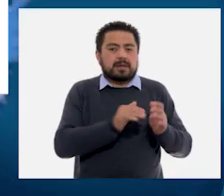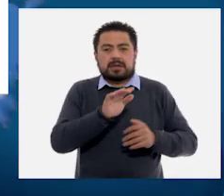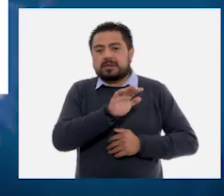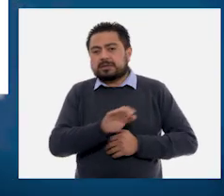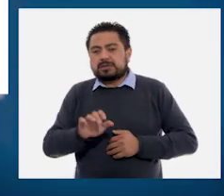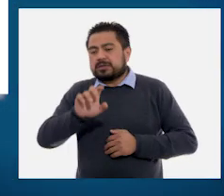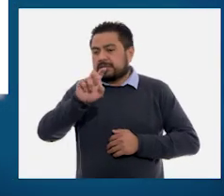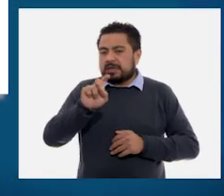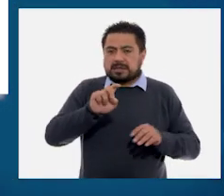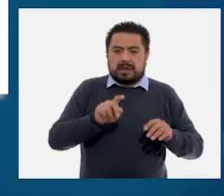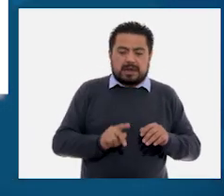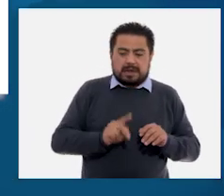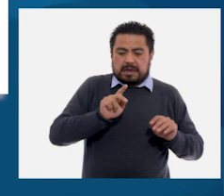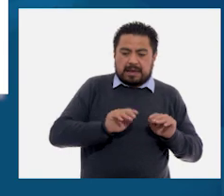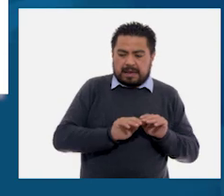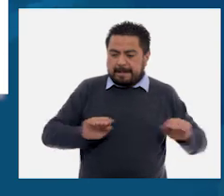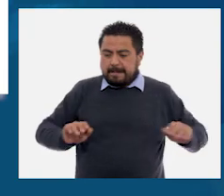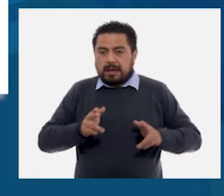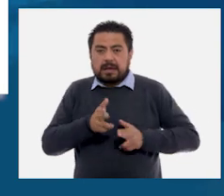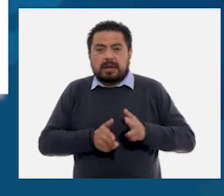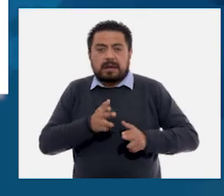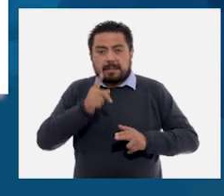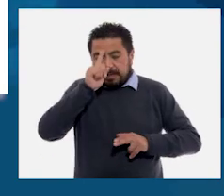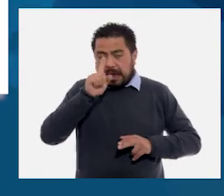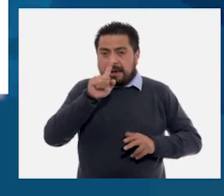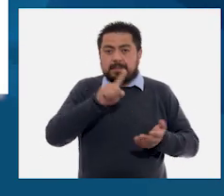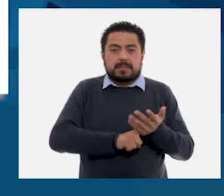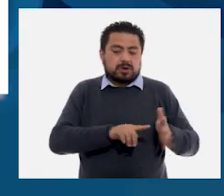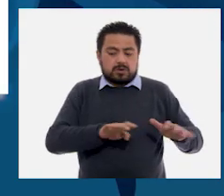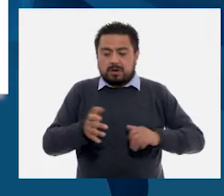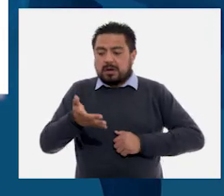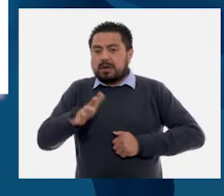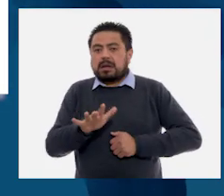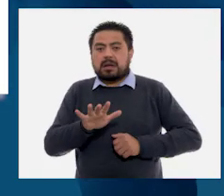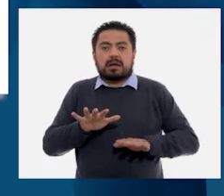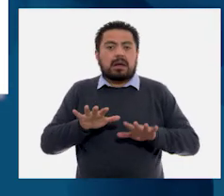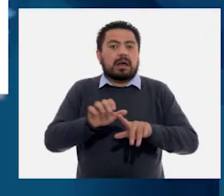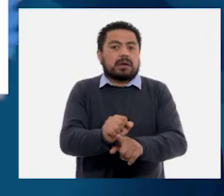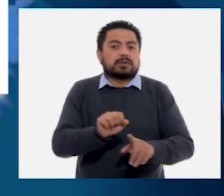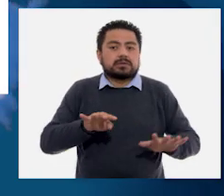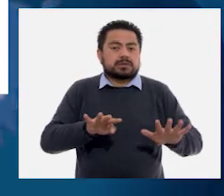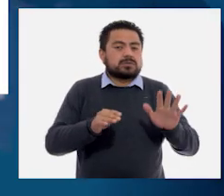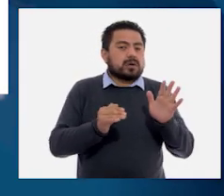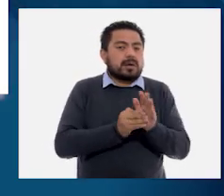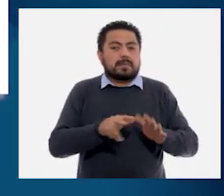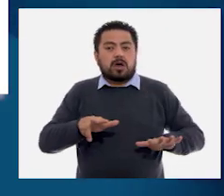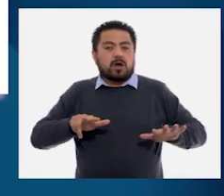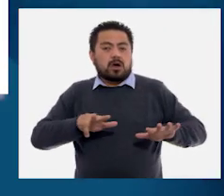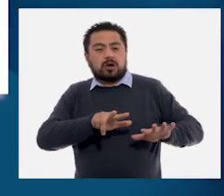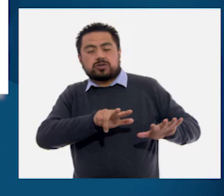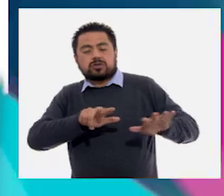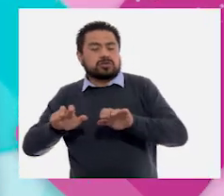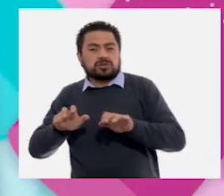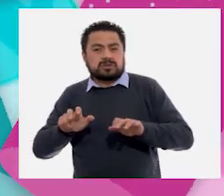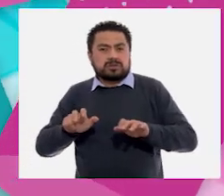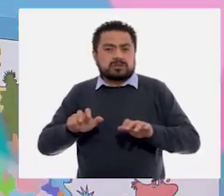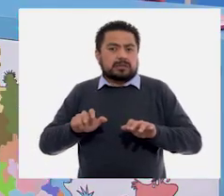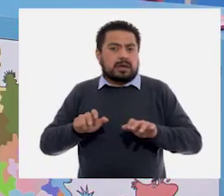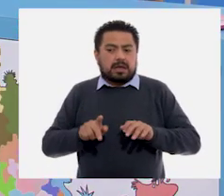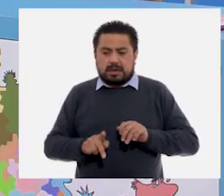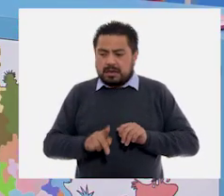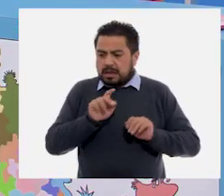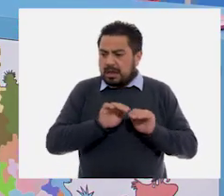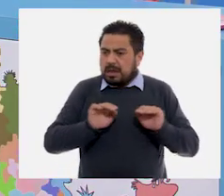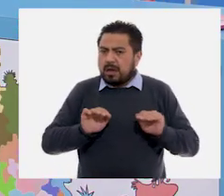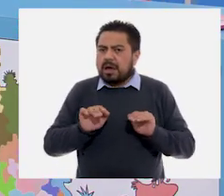5.731 kilómetros de vías férreas, para 1910 llegó a haber 19.800. ¡Wow! Esto